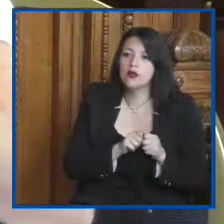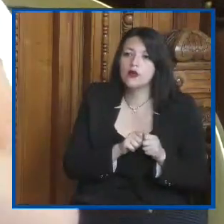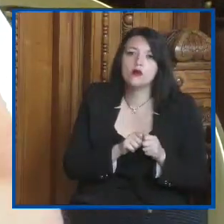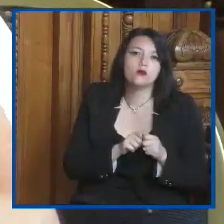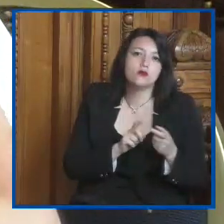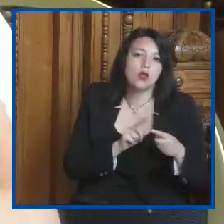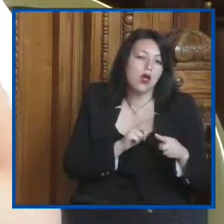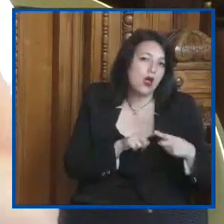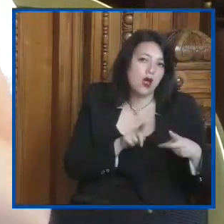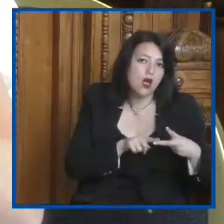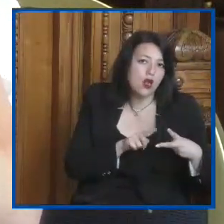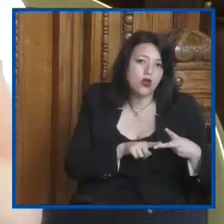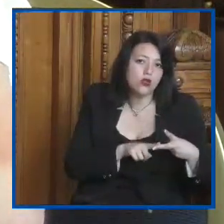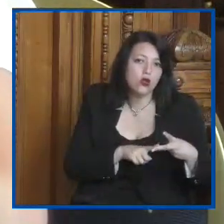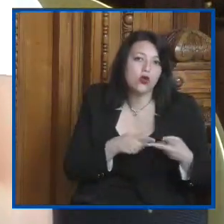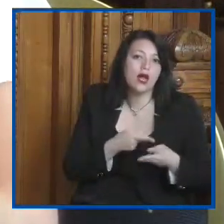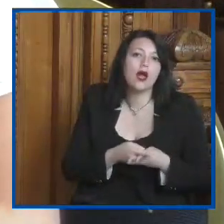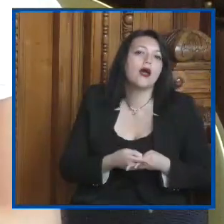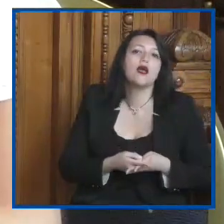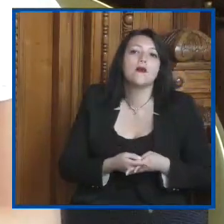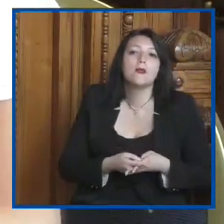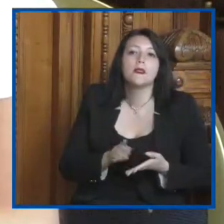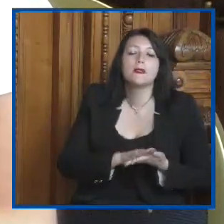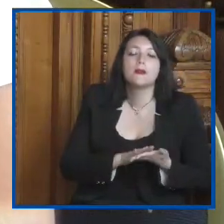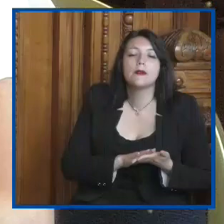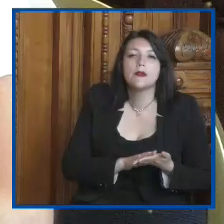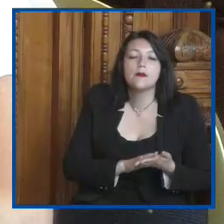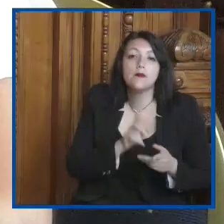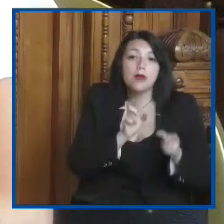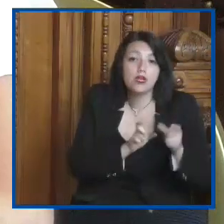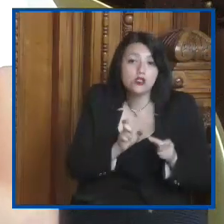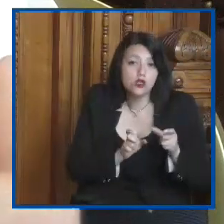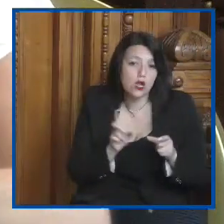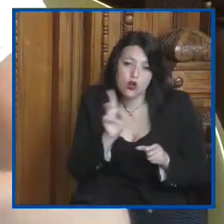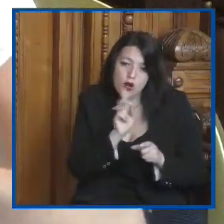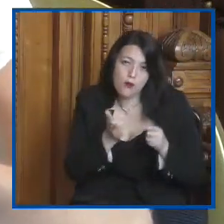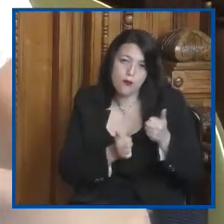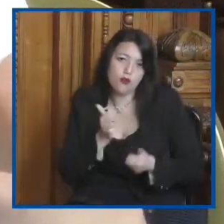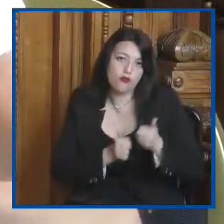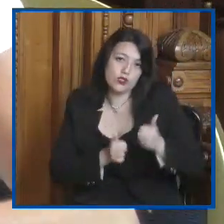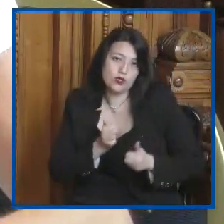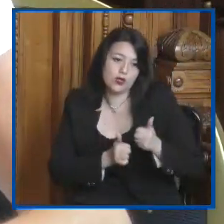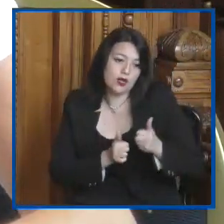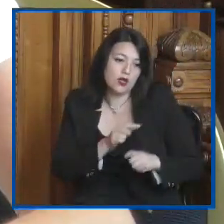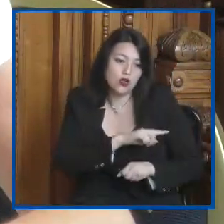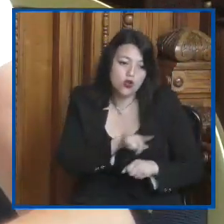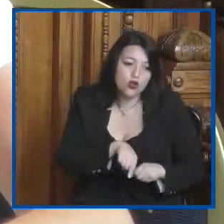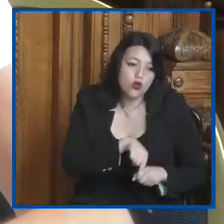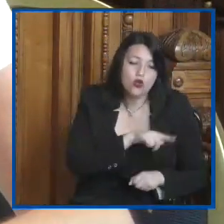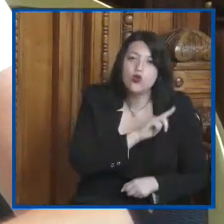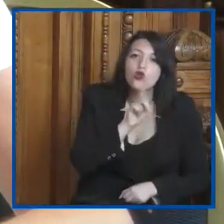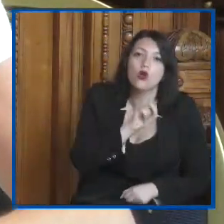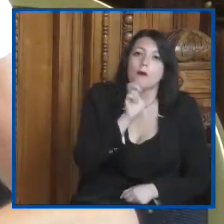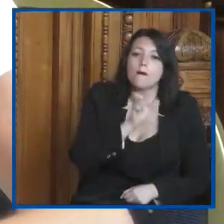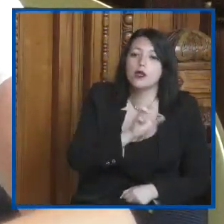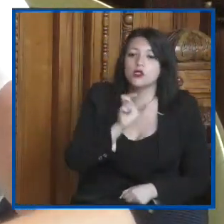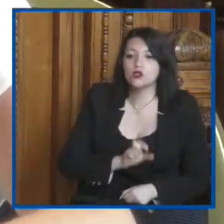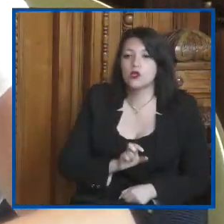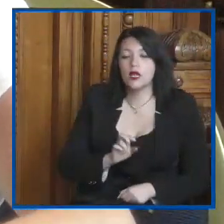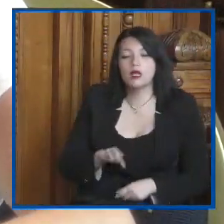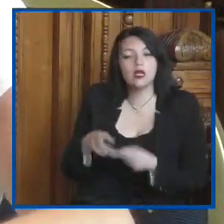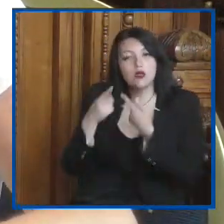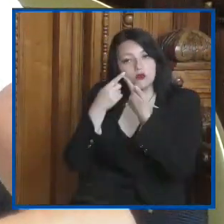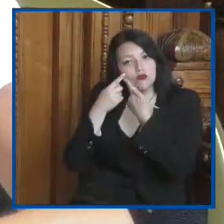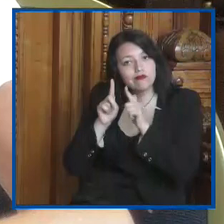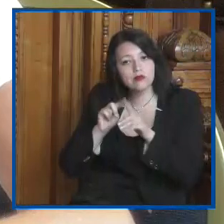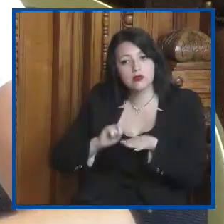colectivero, el otro era carnicero, el otro era una ama de casa, no es gente que pueda tener conocimiento